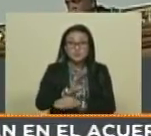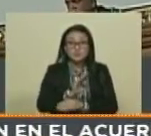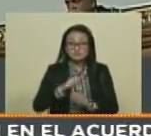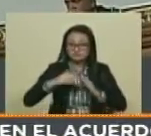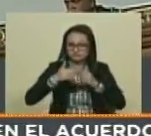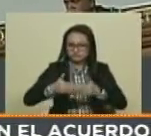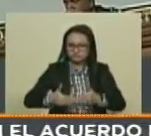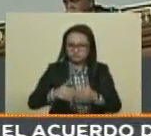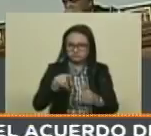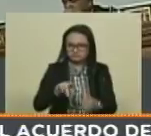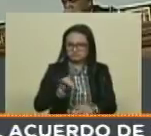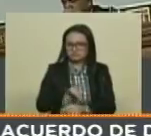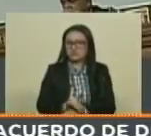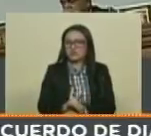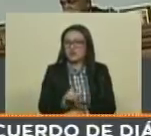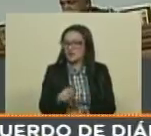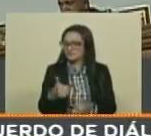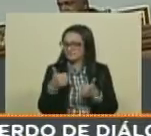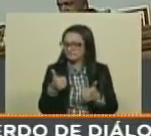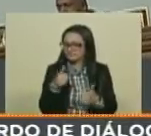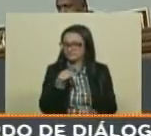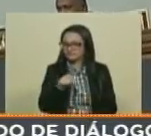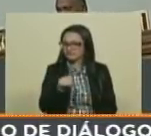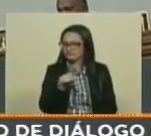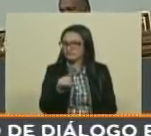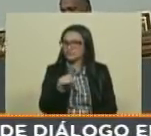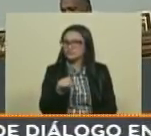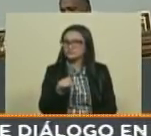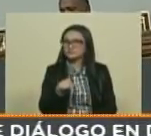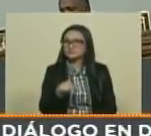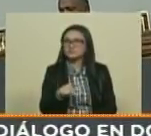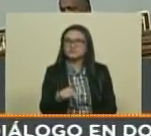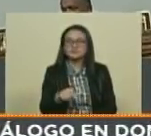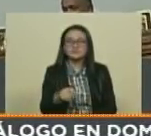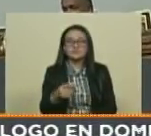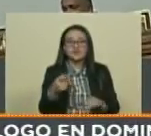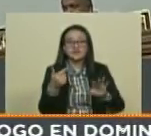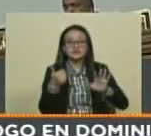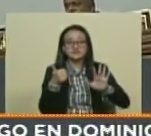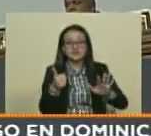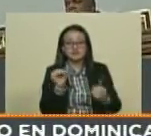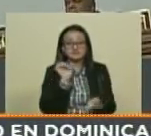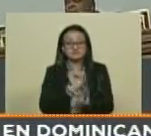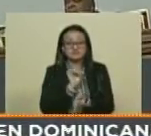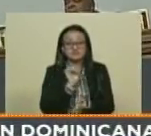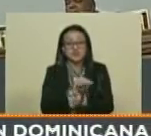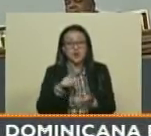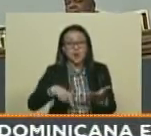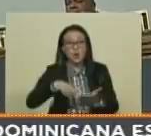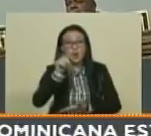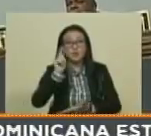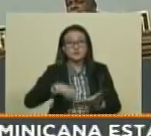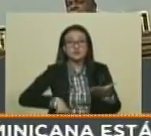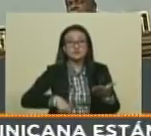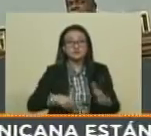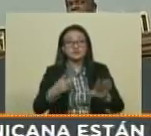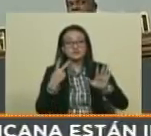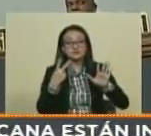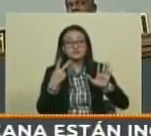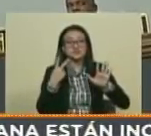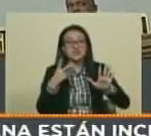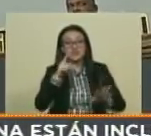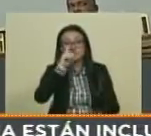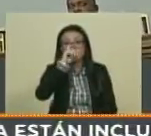buque, ¿no? Esto va a ser lo máximo. Se libraron 6 órdenes de aprehensión contra los responsables de la contratación por